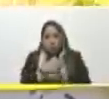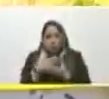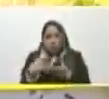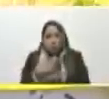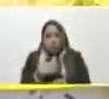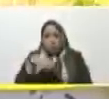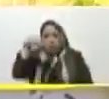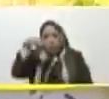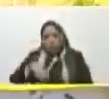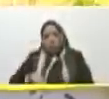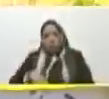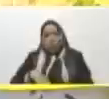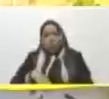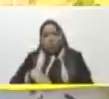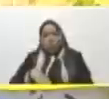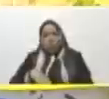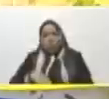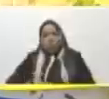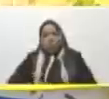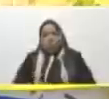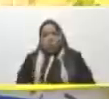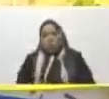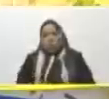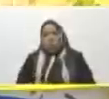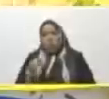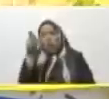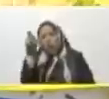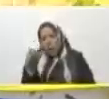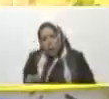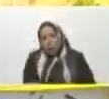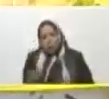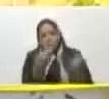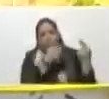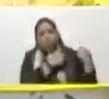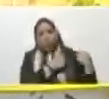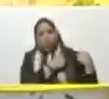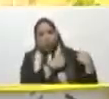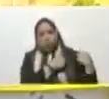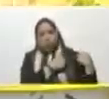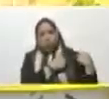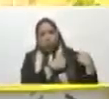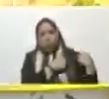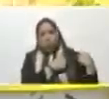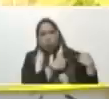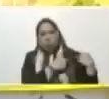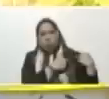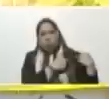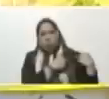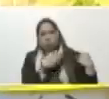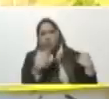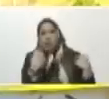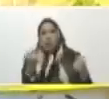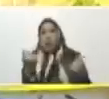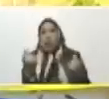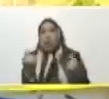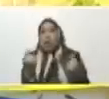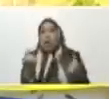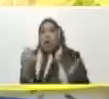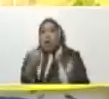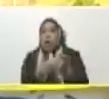del estado hay una persona allí que las alquila